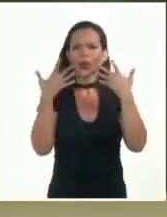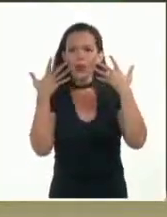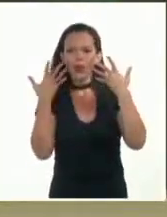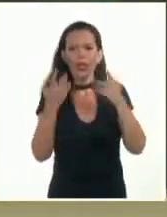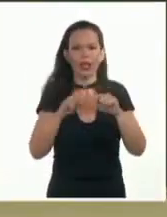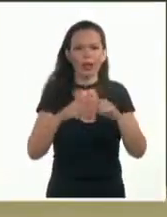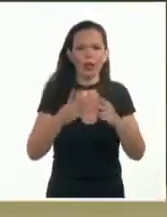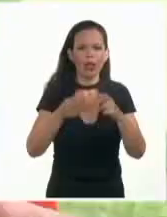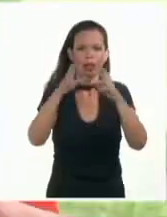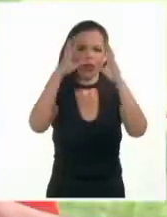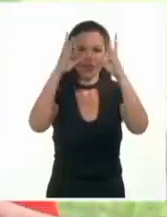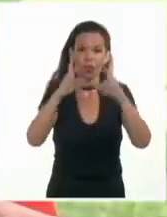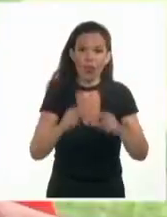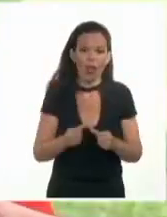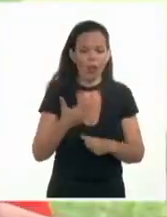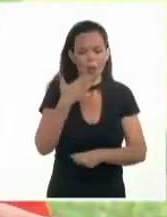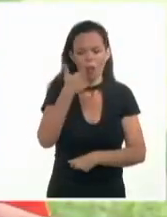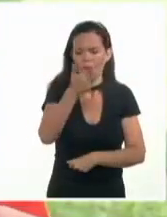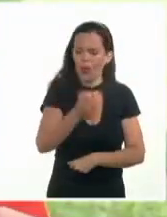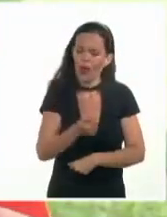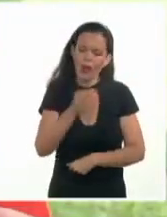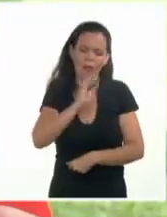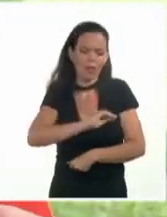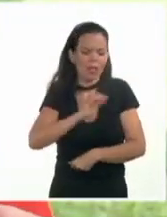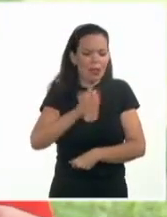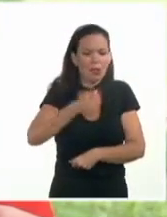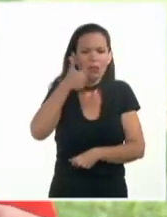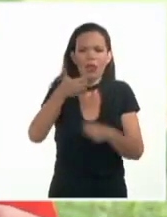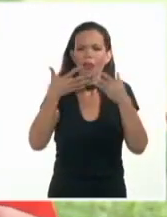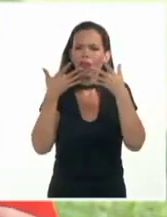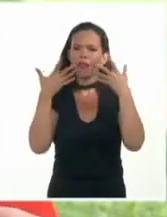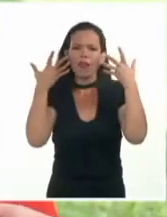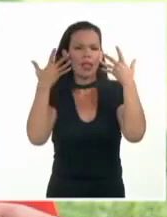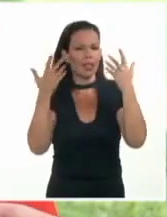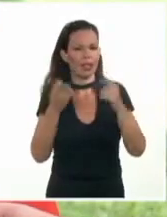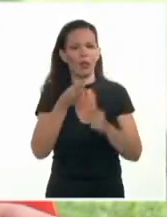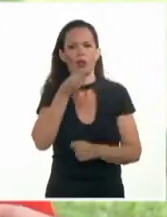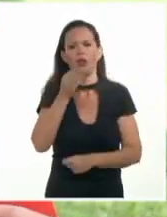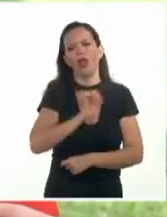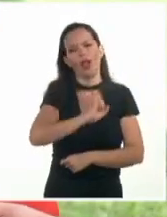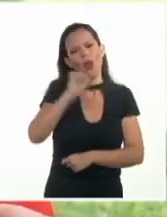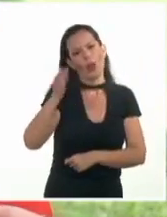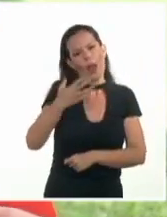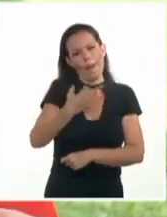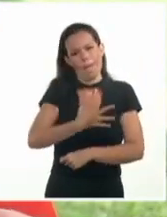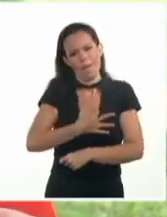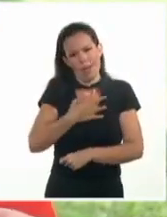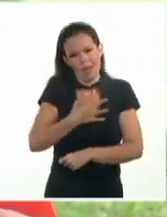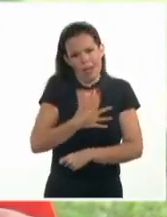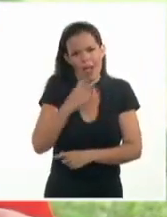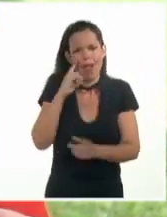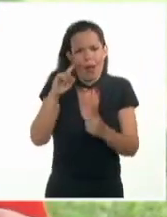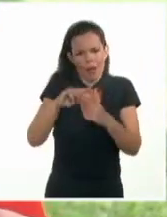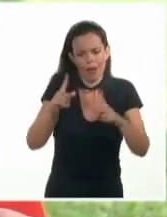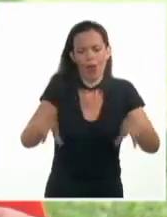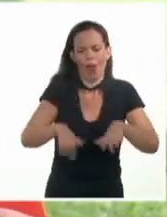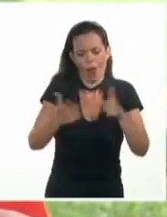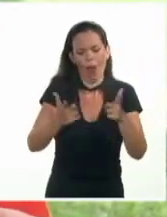satisfactorio. Y feliz de haber alcanzado esta medalla que la vinimos a buscar.